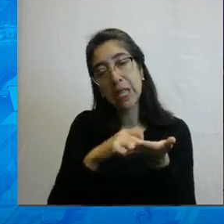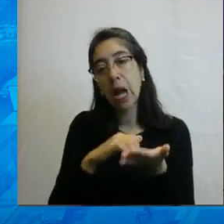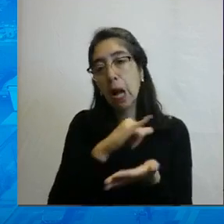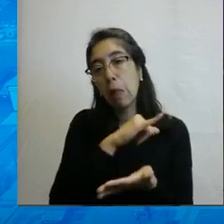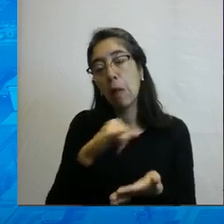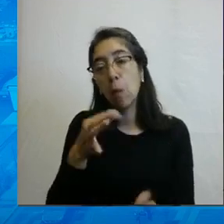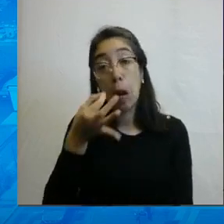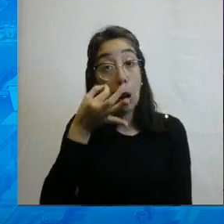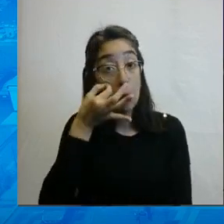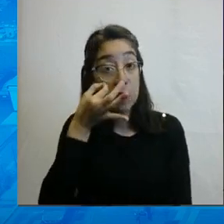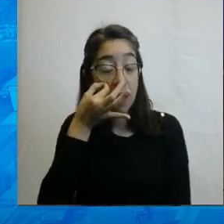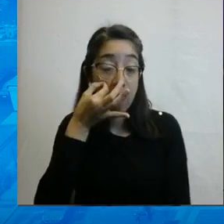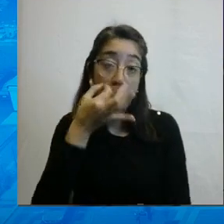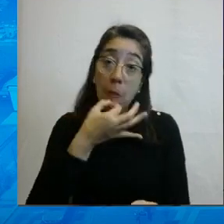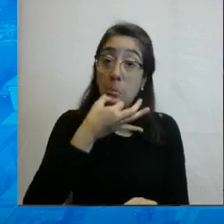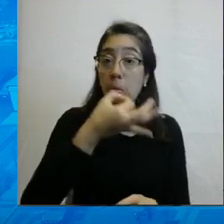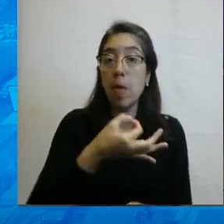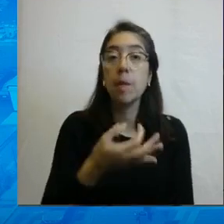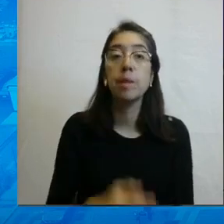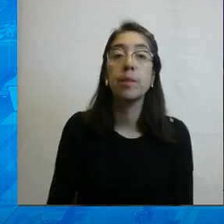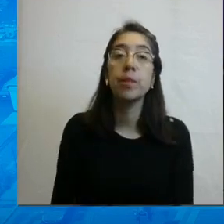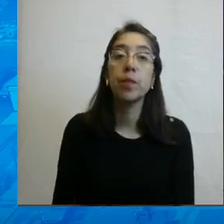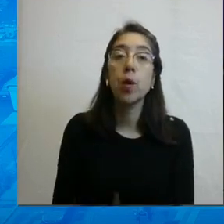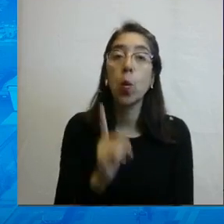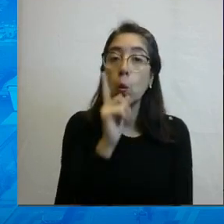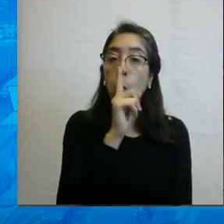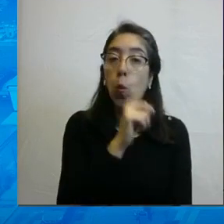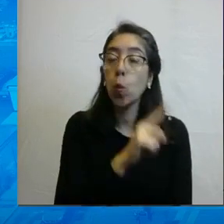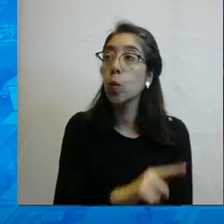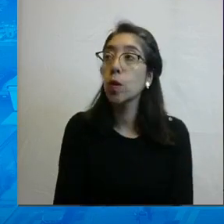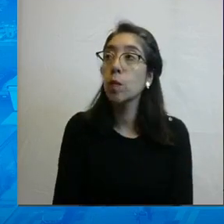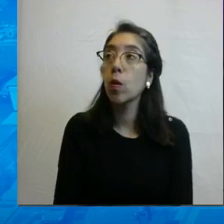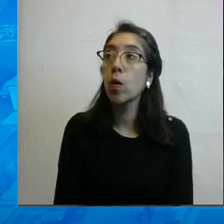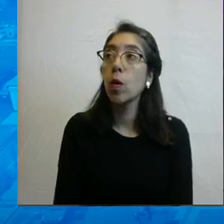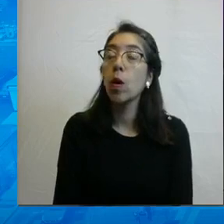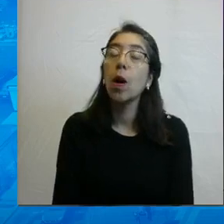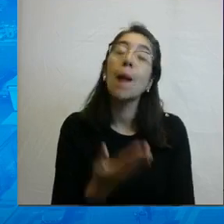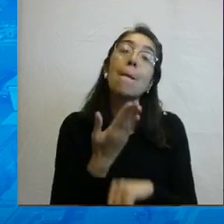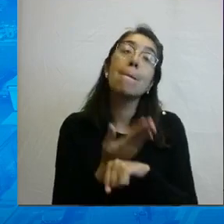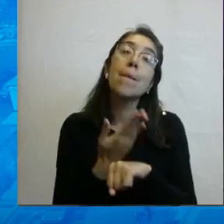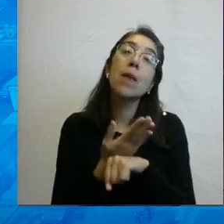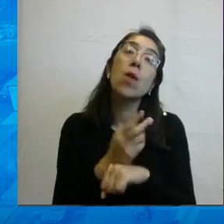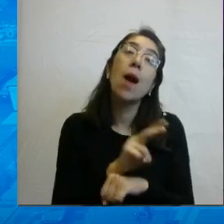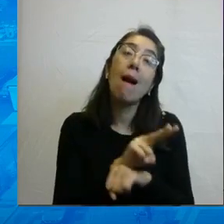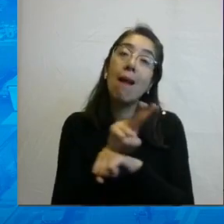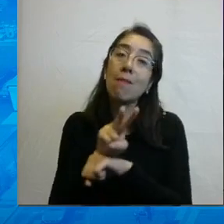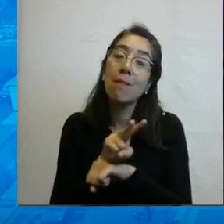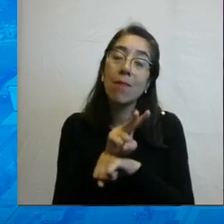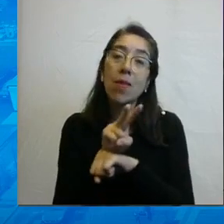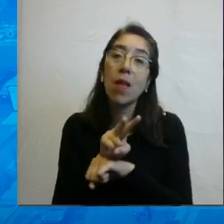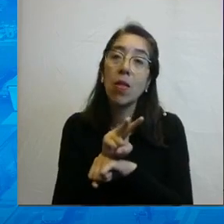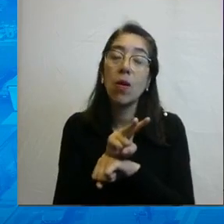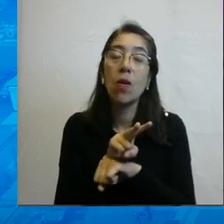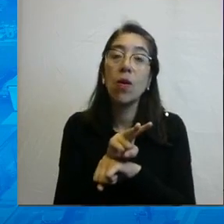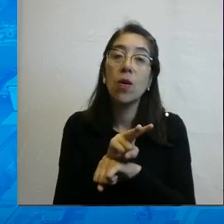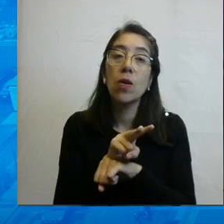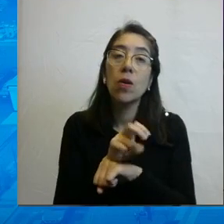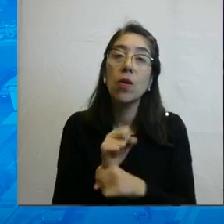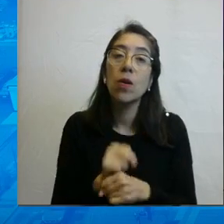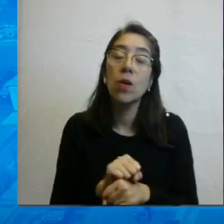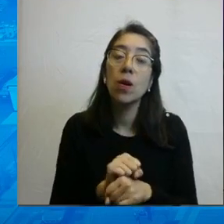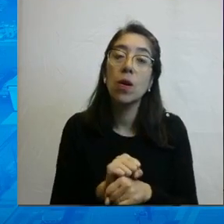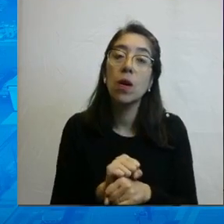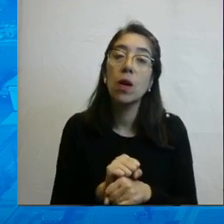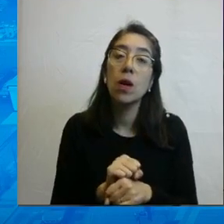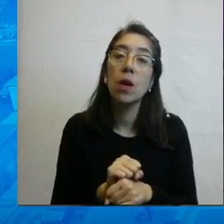nos corresponde. Por último, solicitar de la administración, también entiendo que el concejal Domínguez hizo alusión a ello,